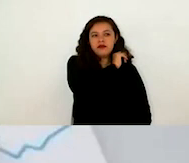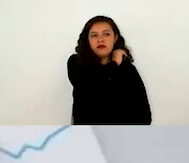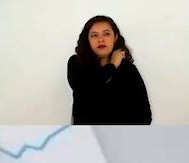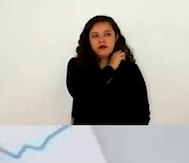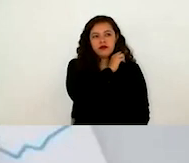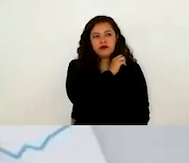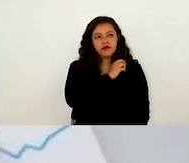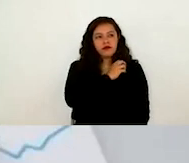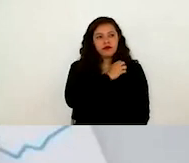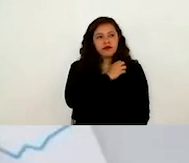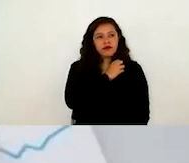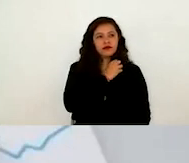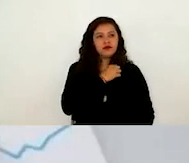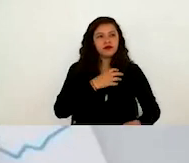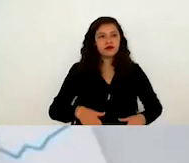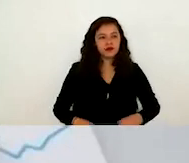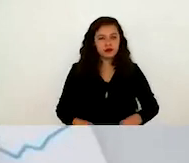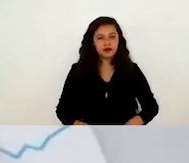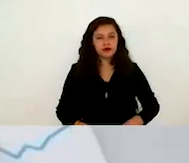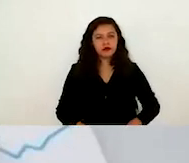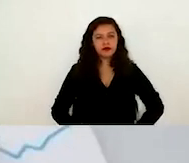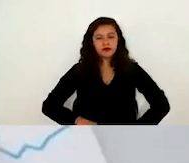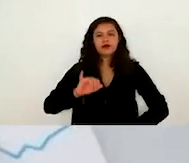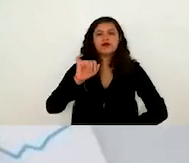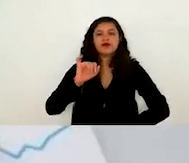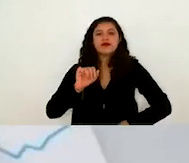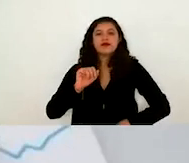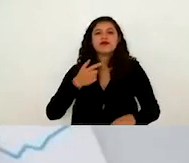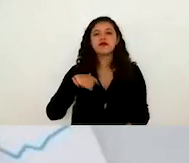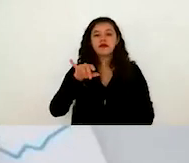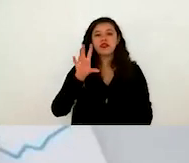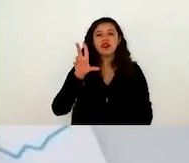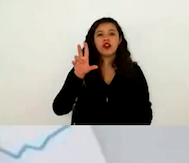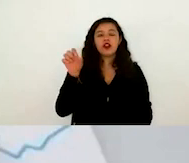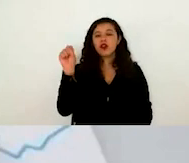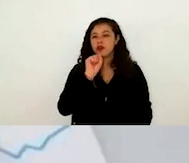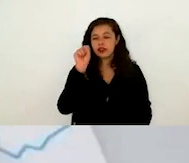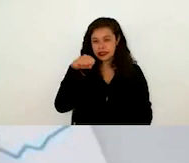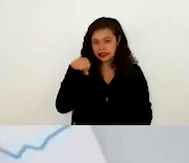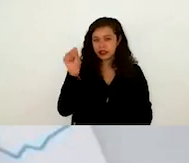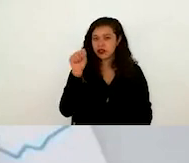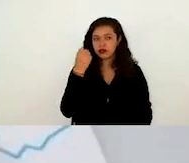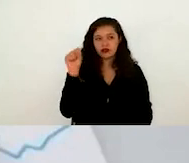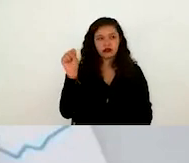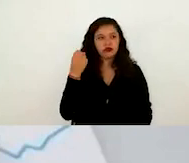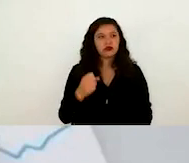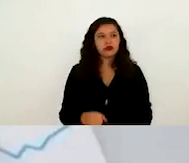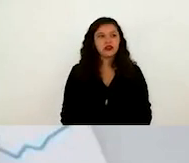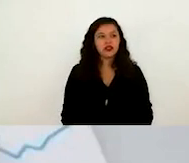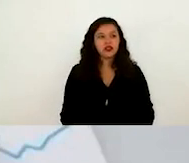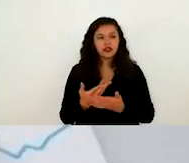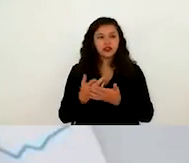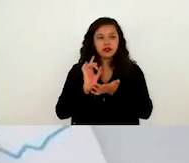si es así chicos y los que alcanzó a ver si lo tengo no lo tengo en un